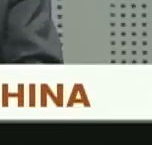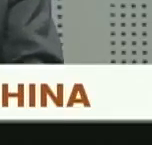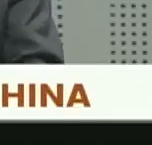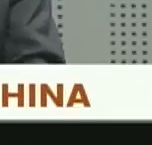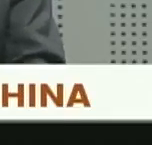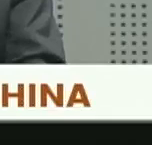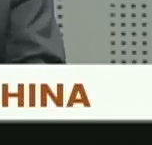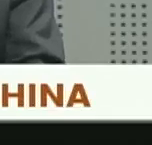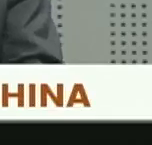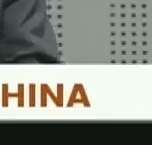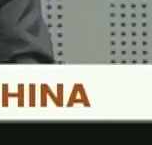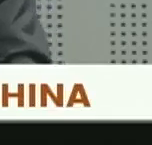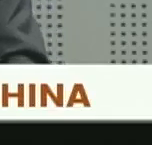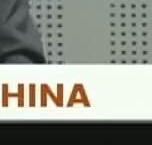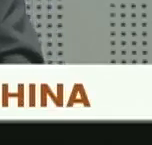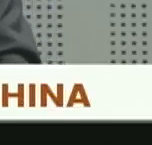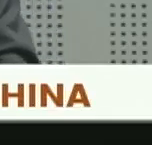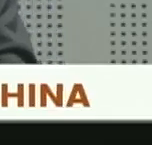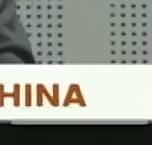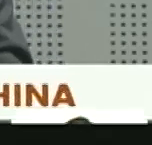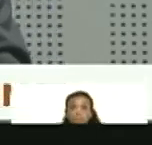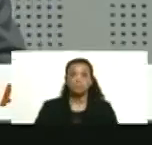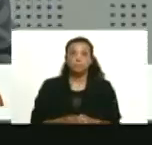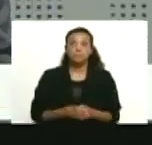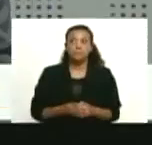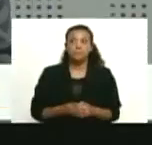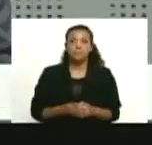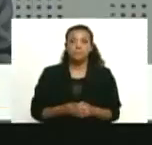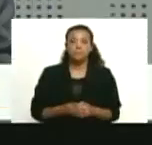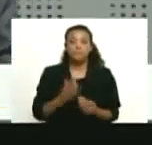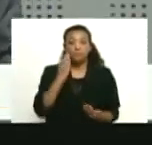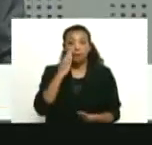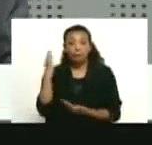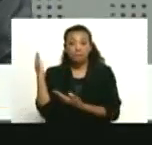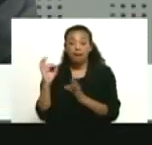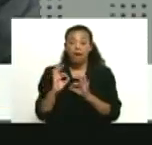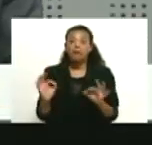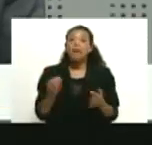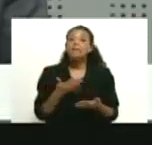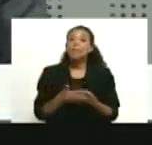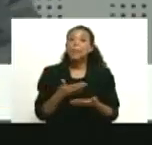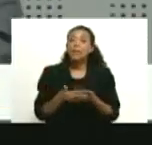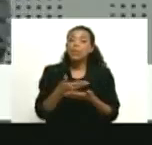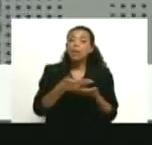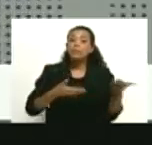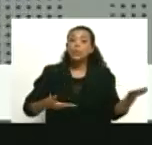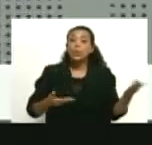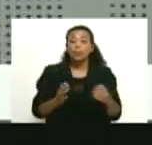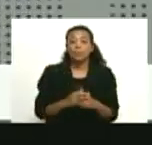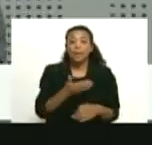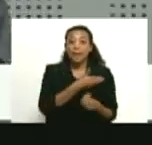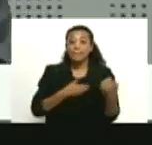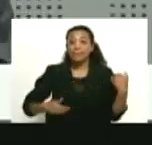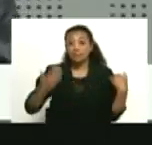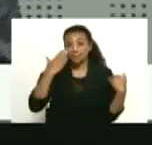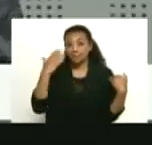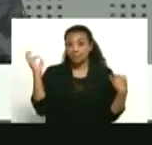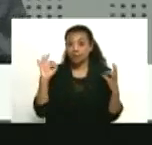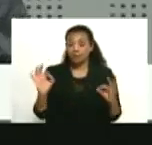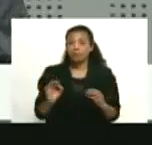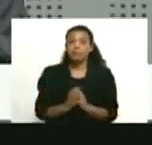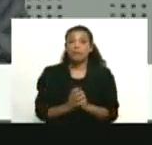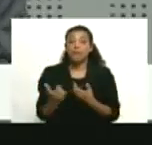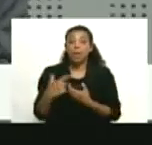Además, tenemos un plan de acción con diferentes medidas a proponer. Estas medidas deben